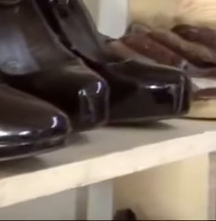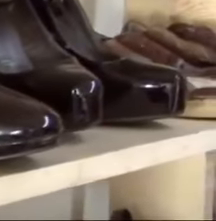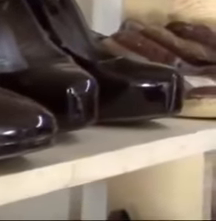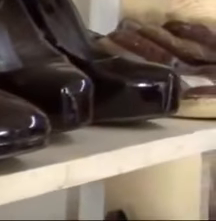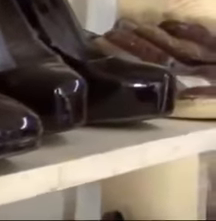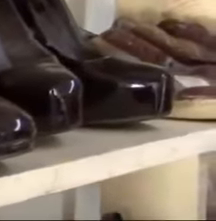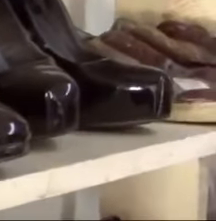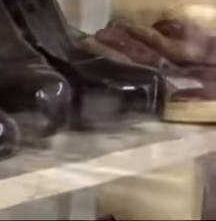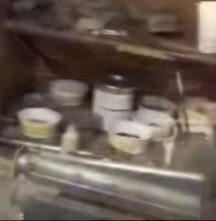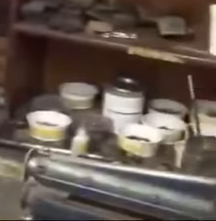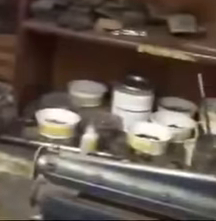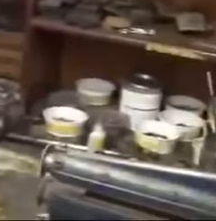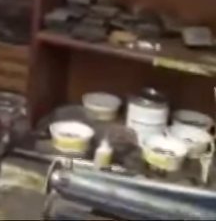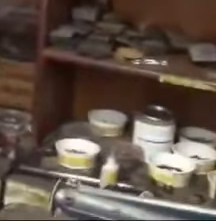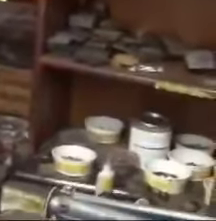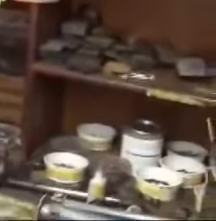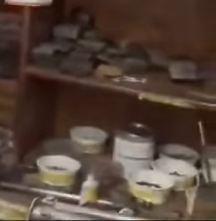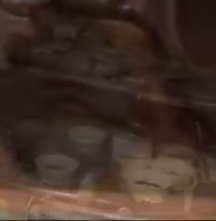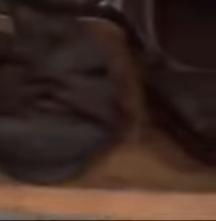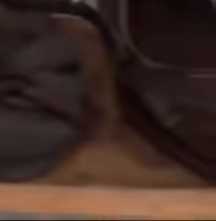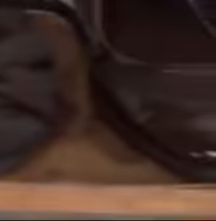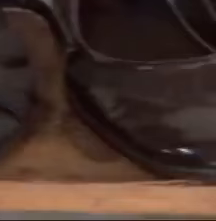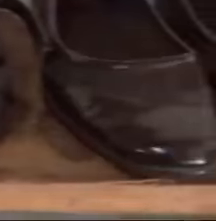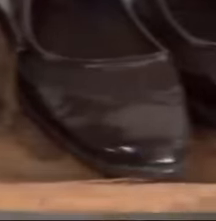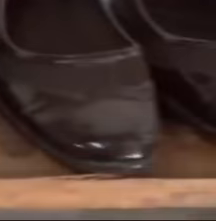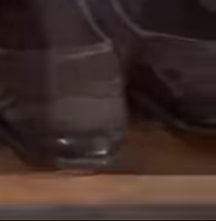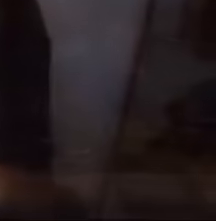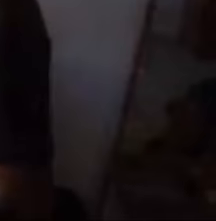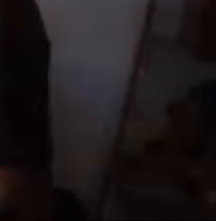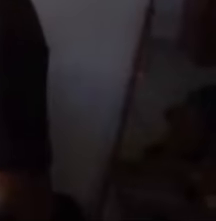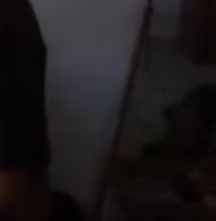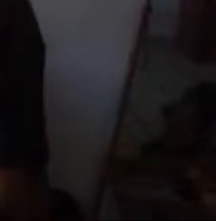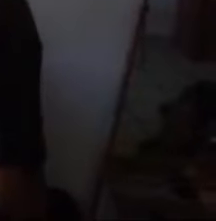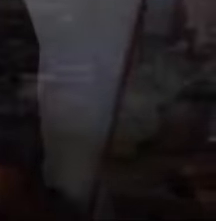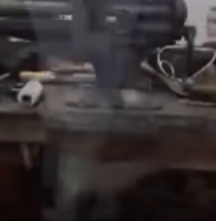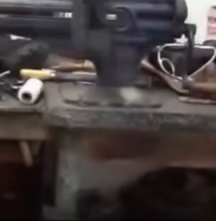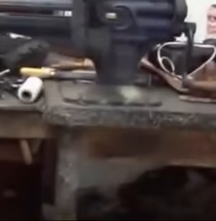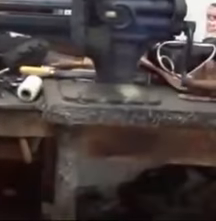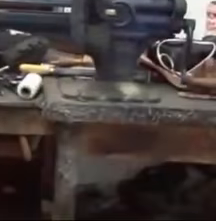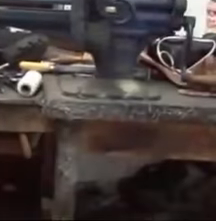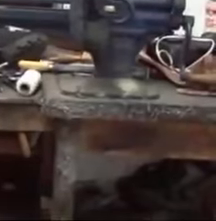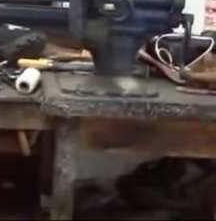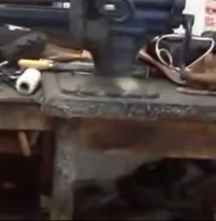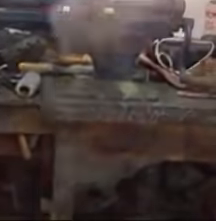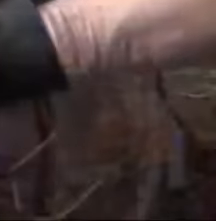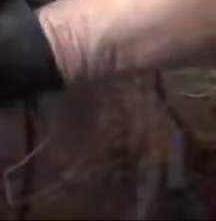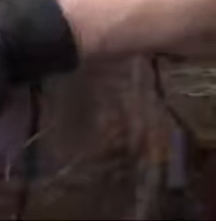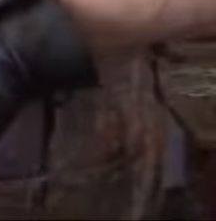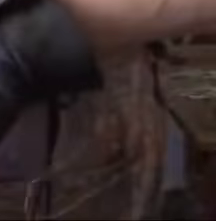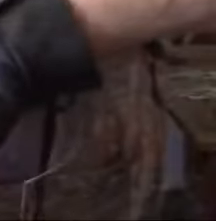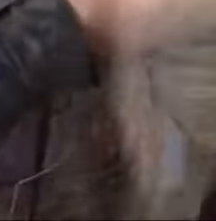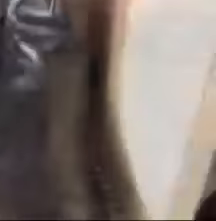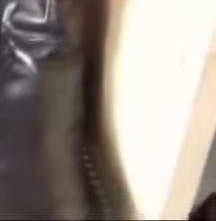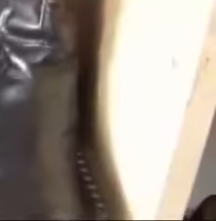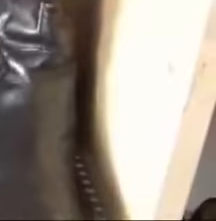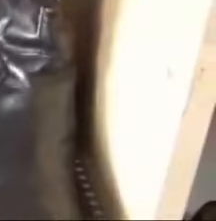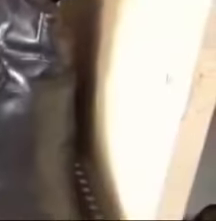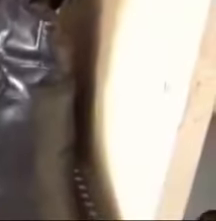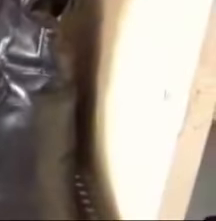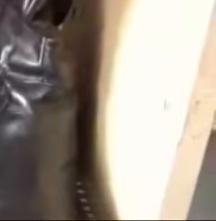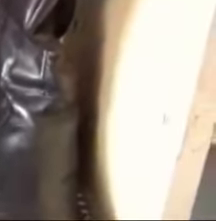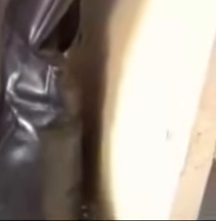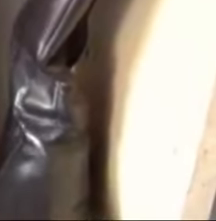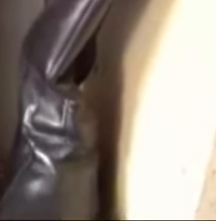baqueta, suela de hule, pintura de zapato, costura de zapato, pintura de chamarra, suelas tractor, suelas Volga